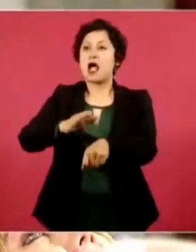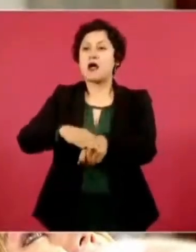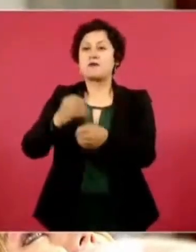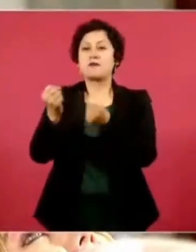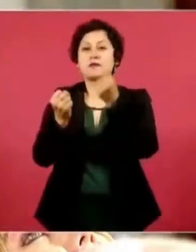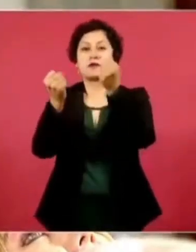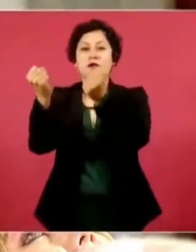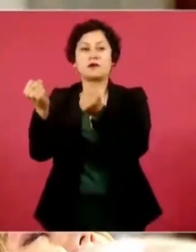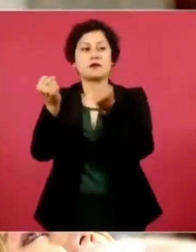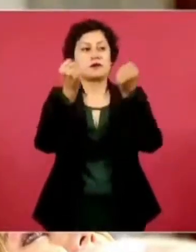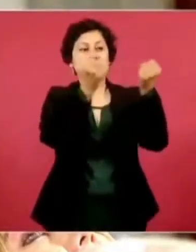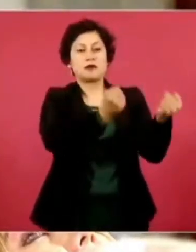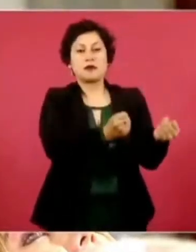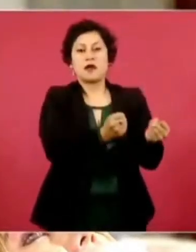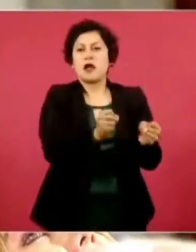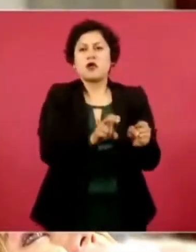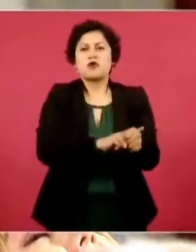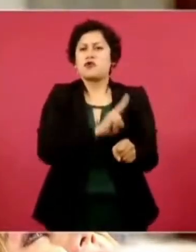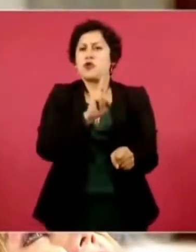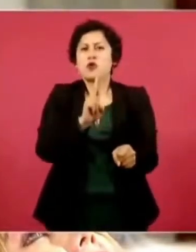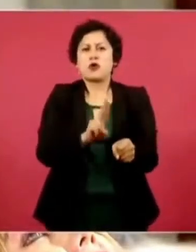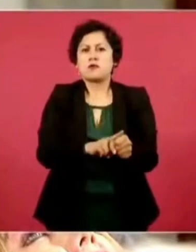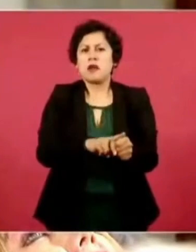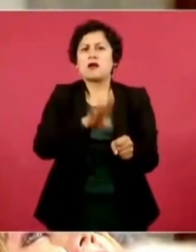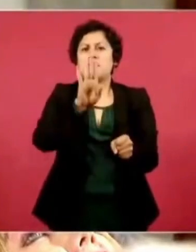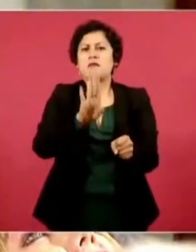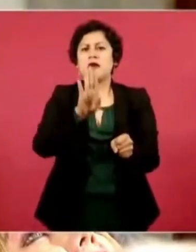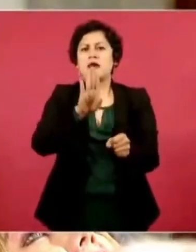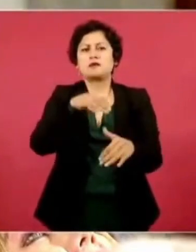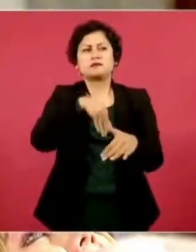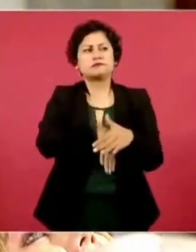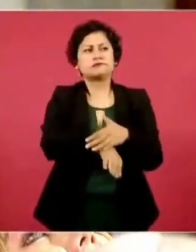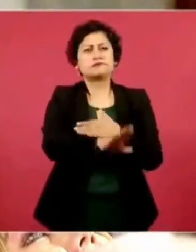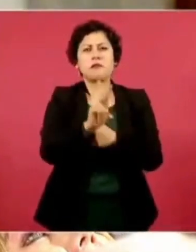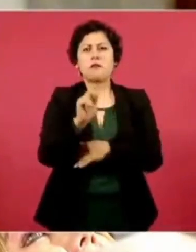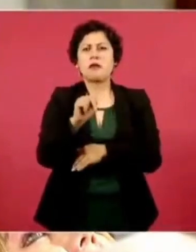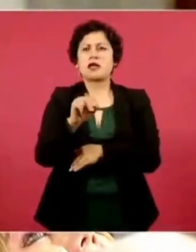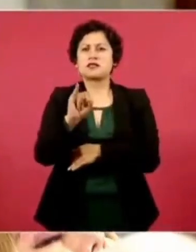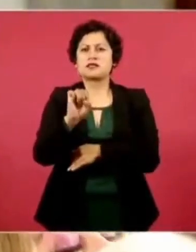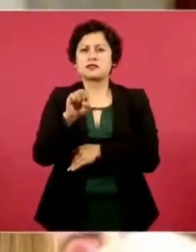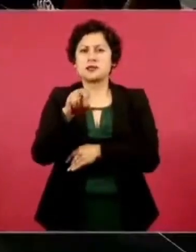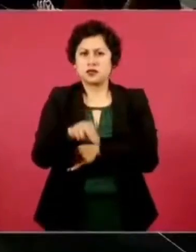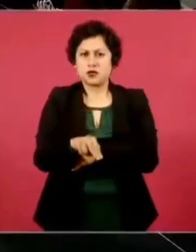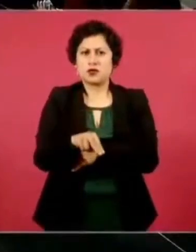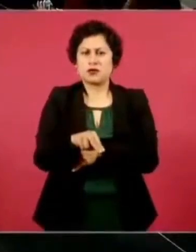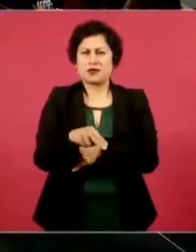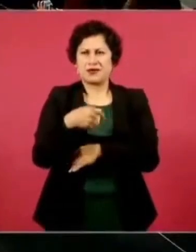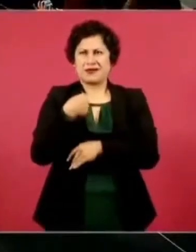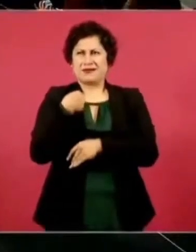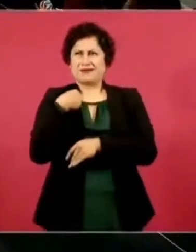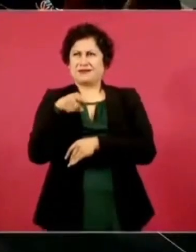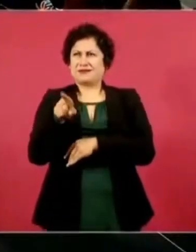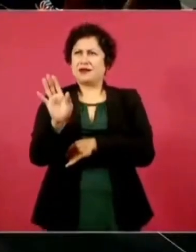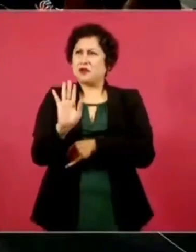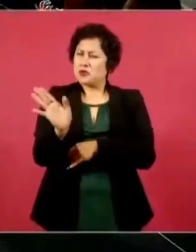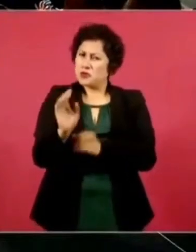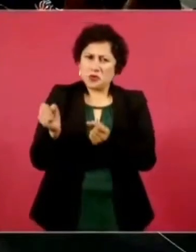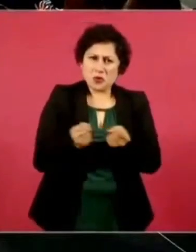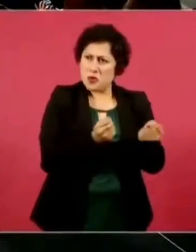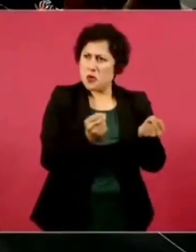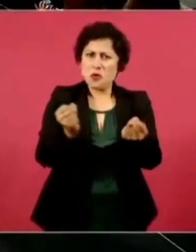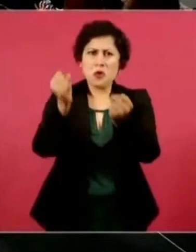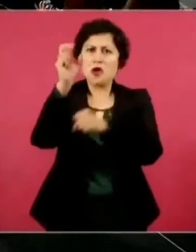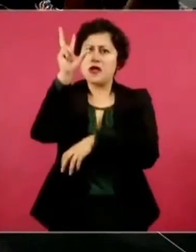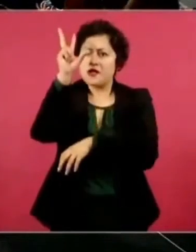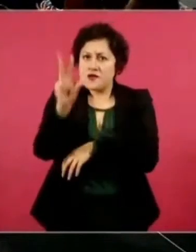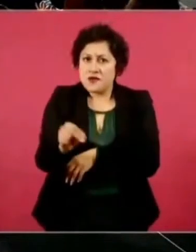yo normalmente la guardaba, que era una pensión. Tanto el policía como yo le dijimos, ¿cómo se la va a llevar? Hay que